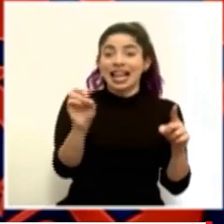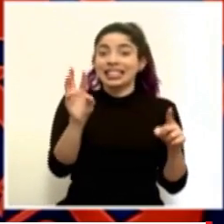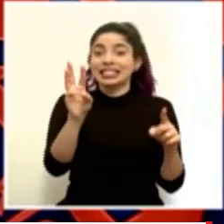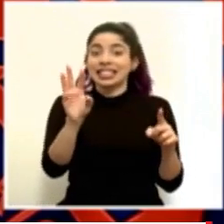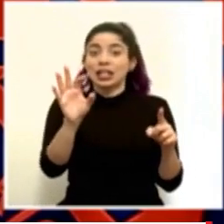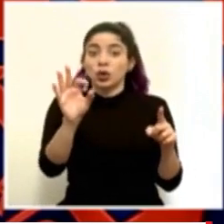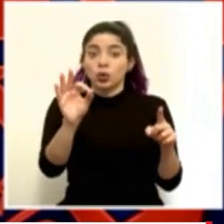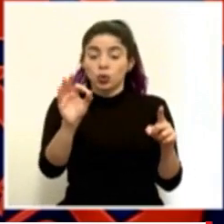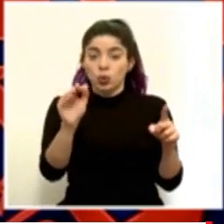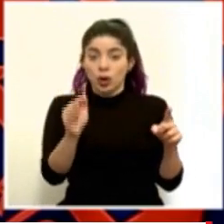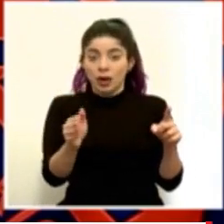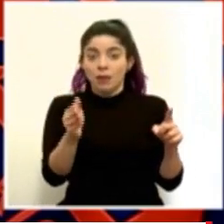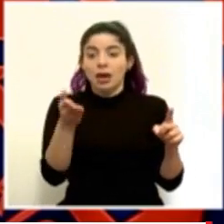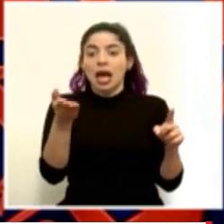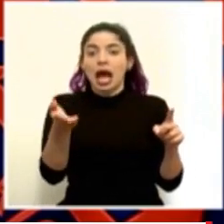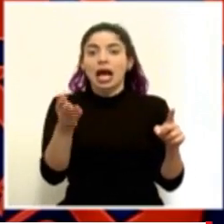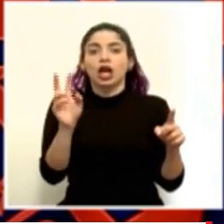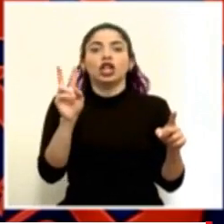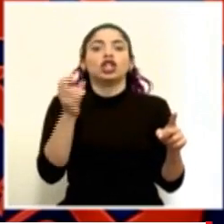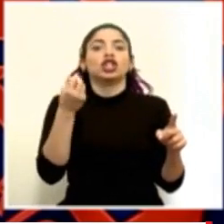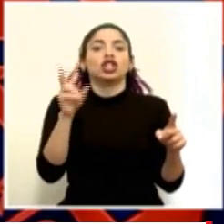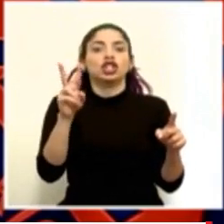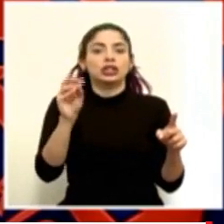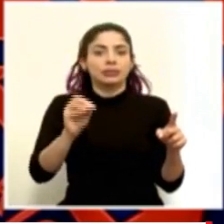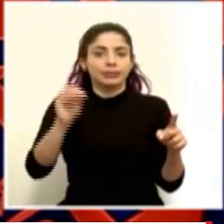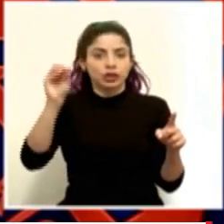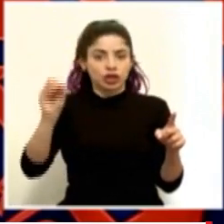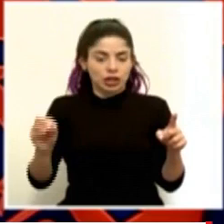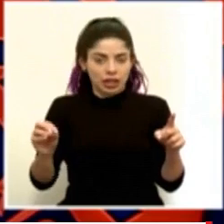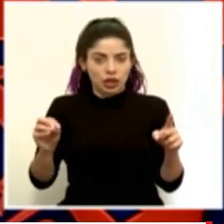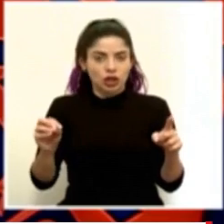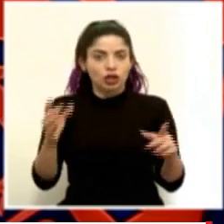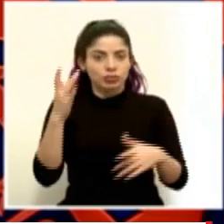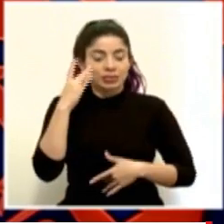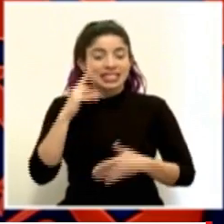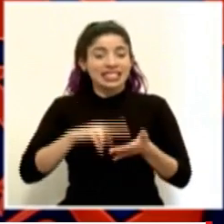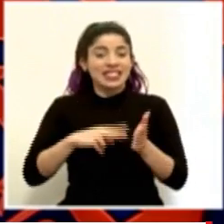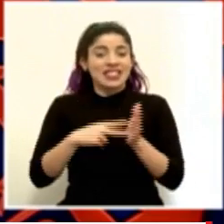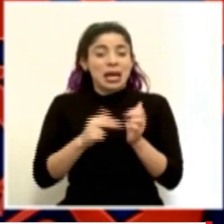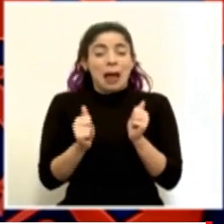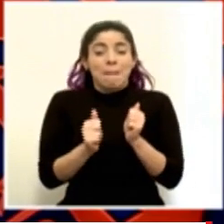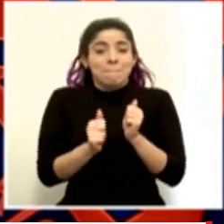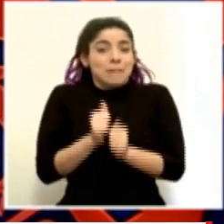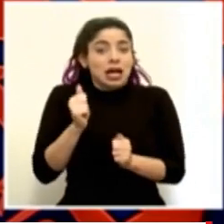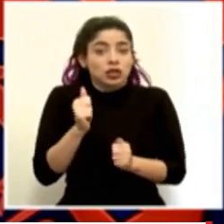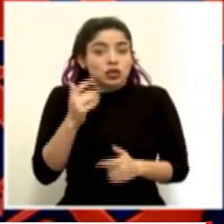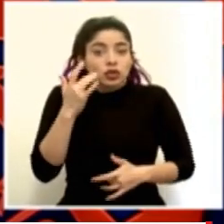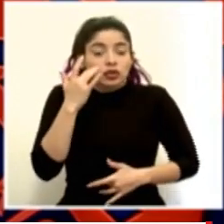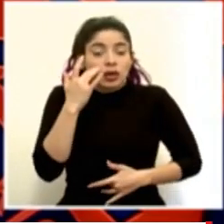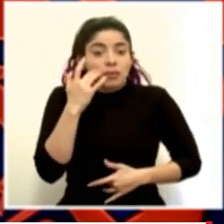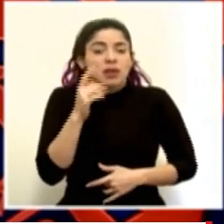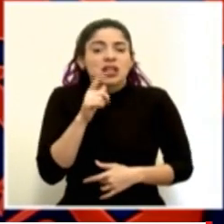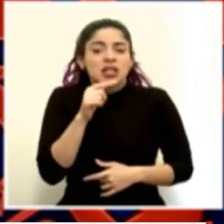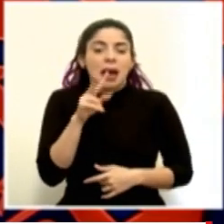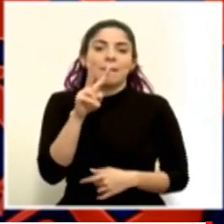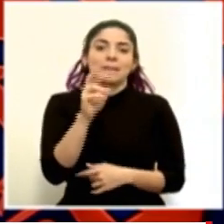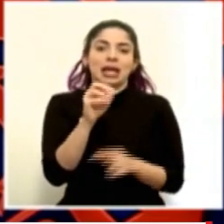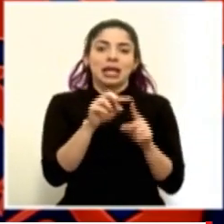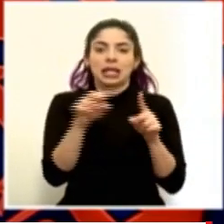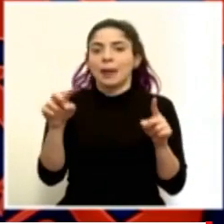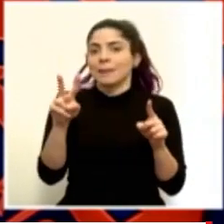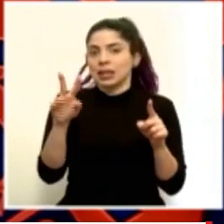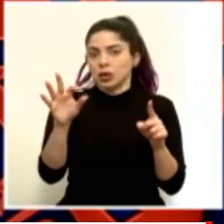el 69 está el 12%. Entonces el grupo más importante es ese grupo de 20